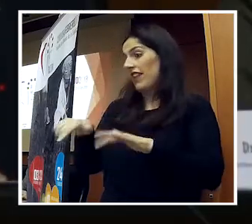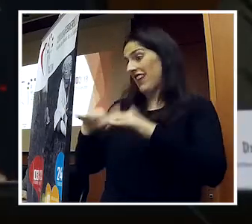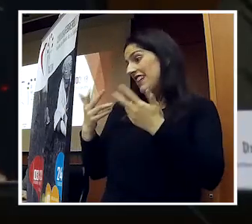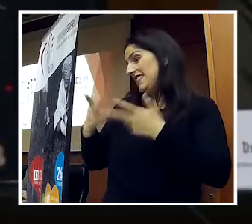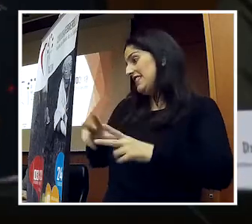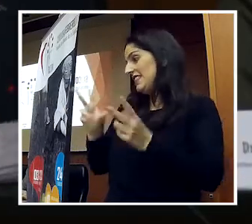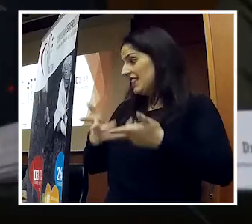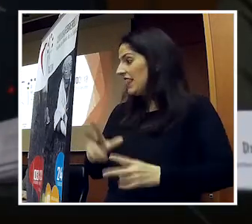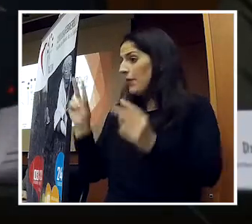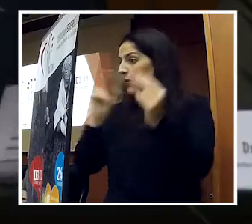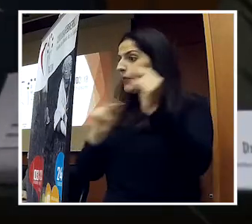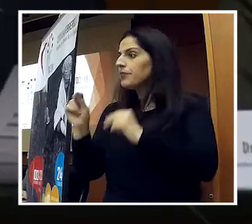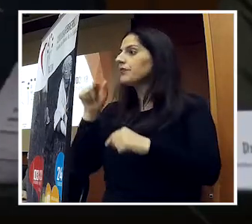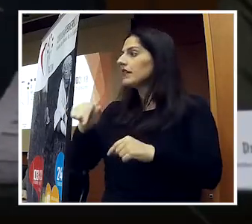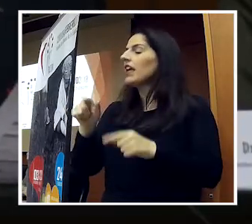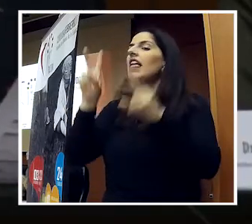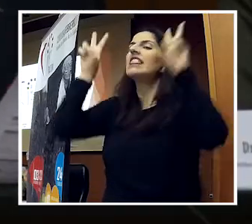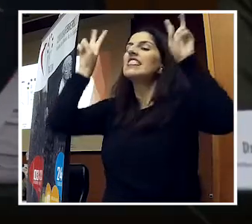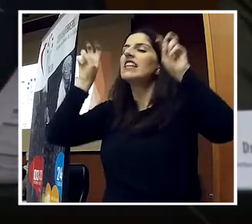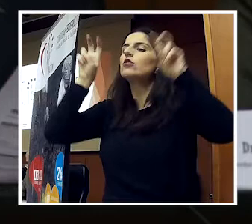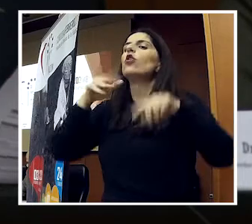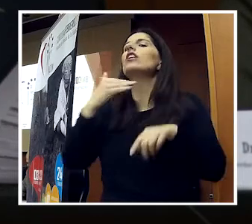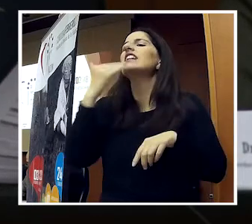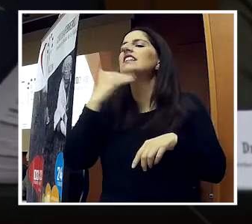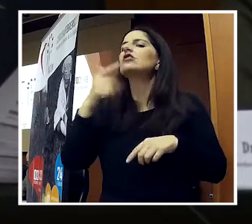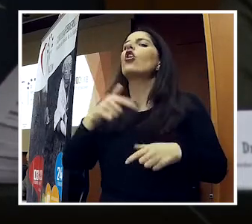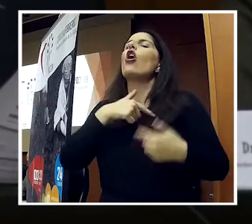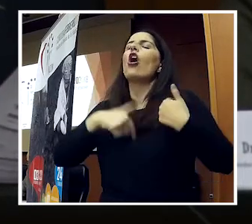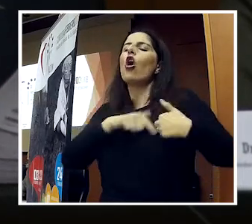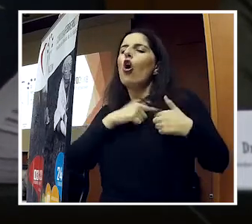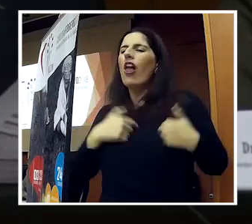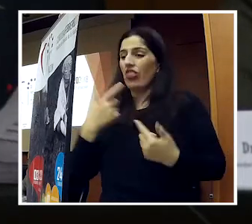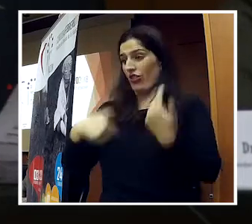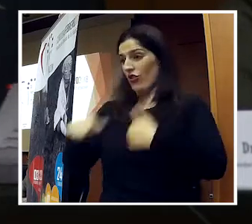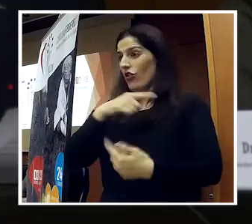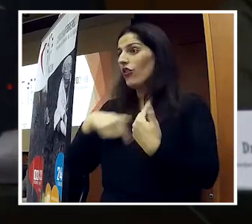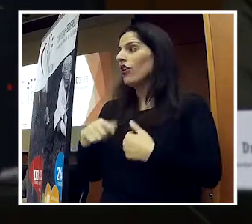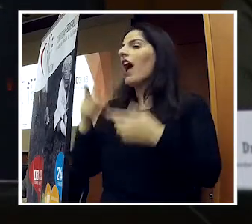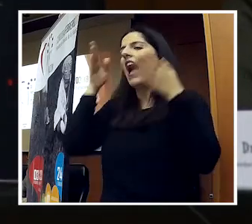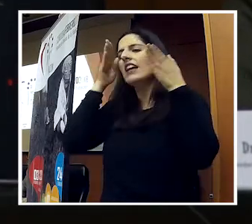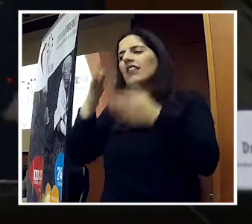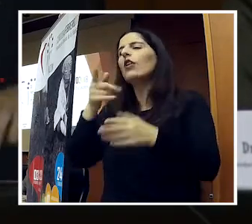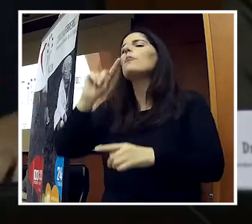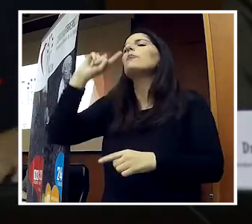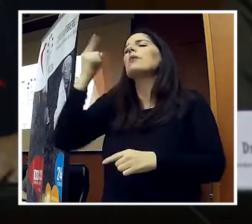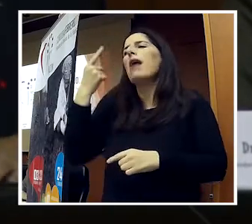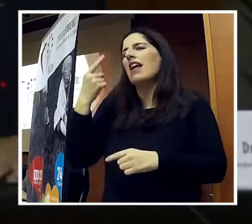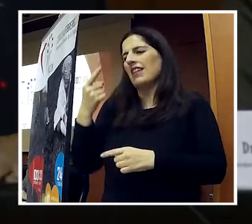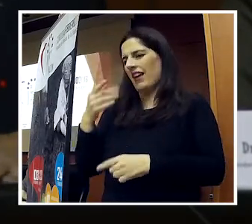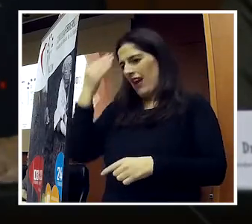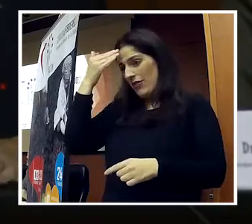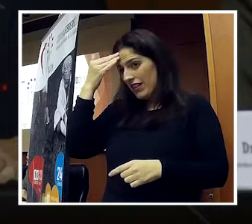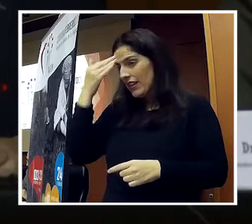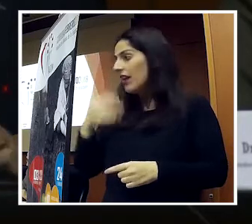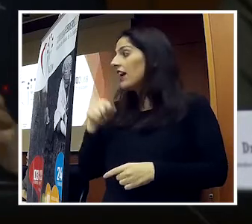redonda tiene el título genérico de riego cardiovascular y atención primaria. La